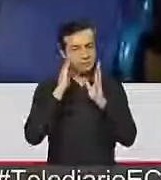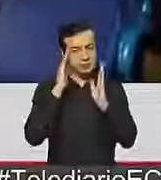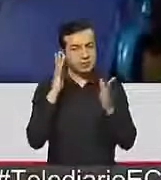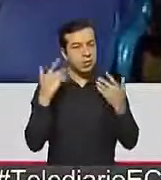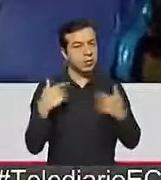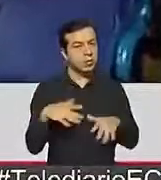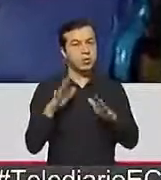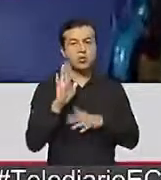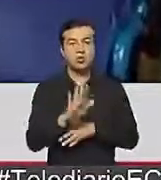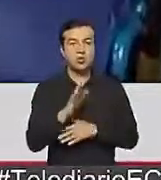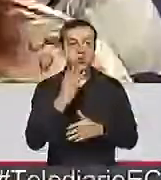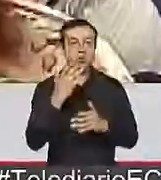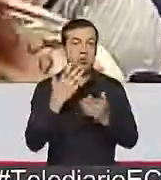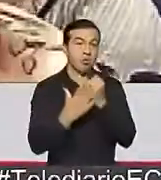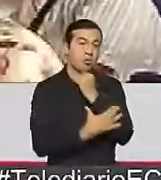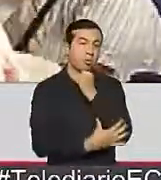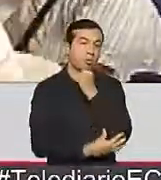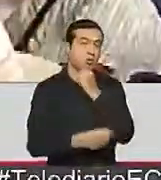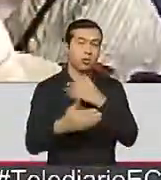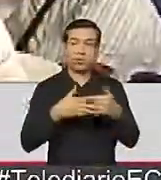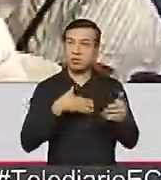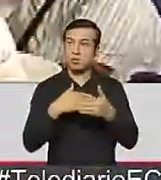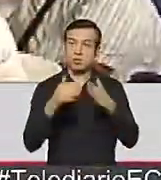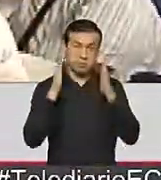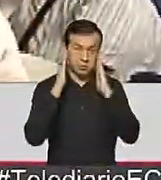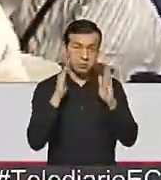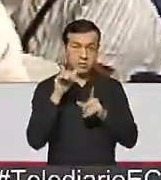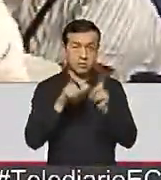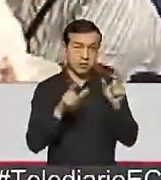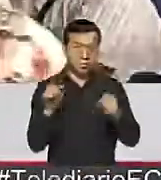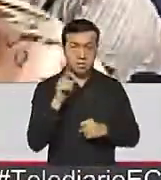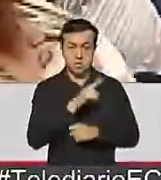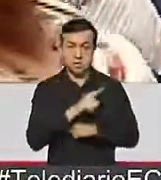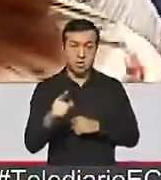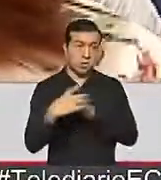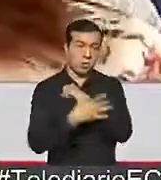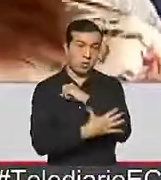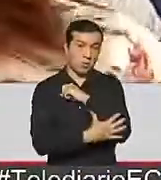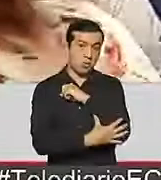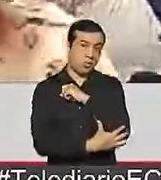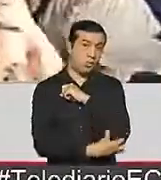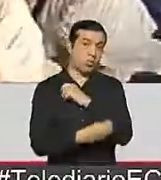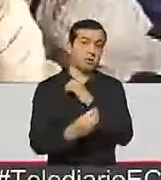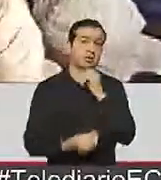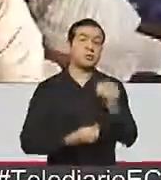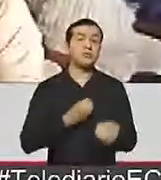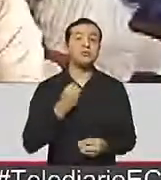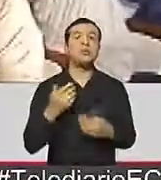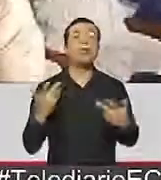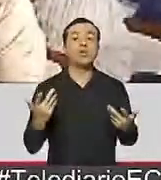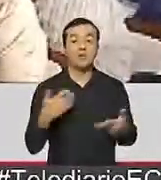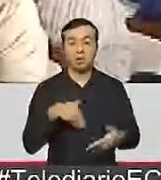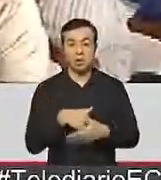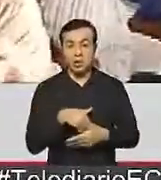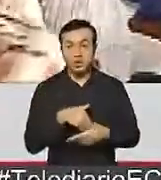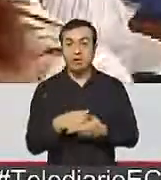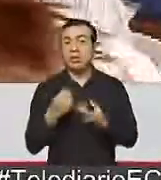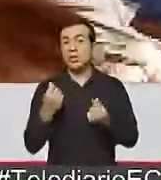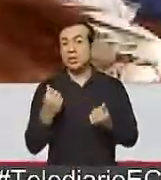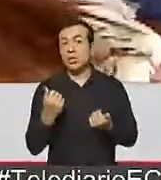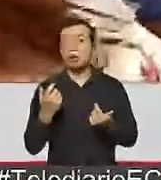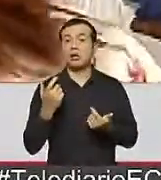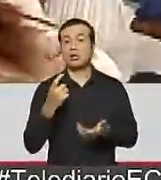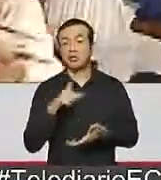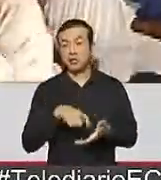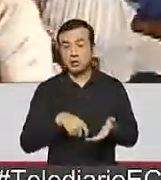importar su condición económica. Inclusive a las personas indigentes. No tienen que establecerle límites, montos, tarjetas